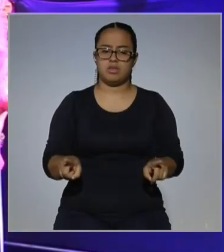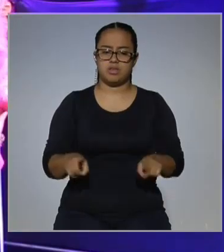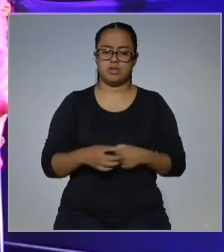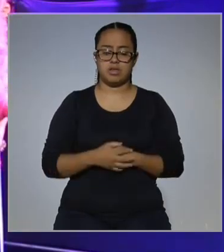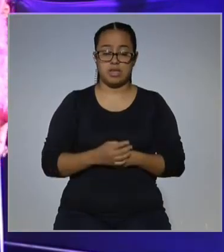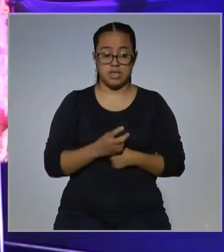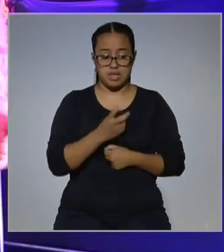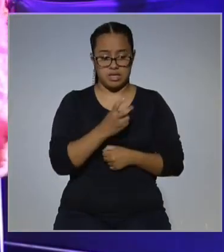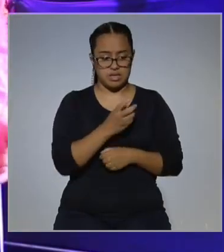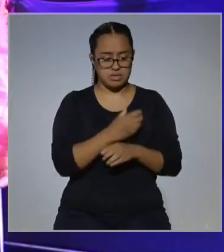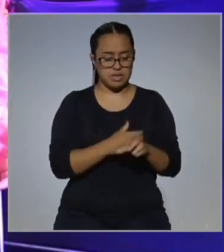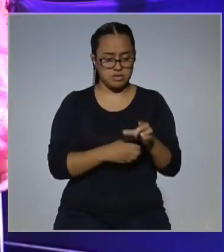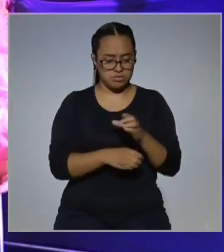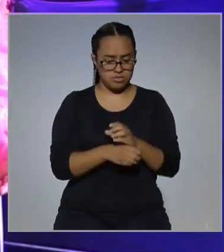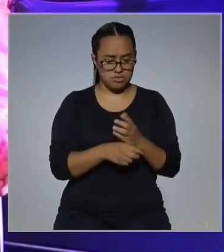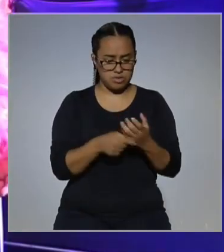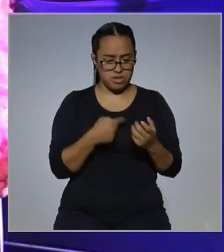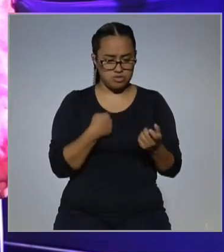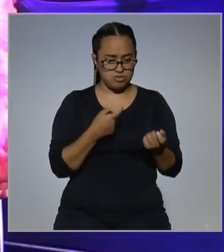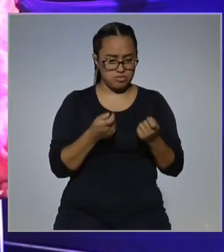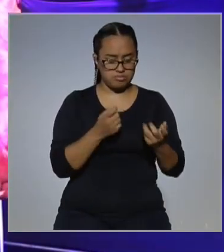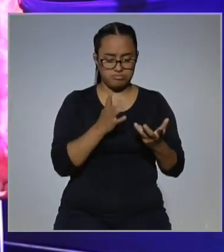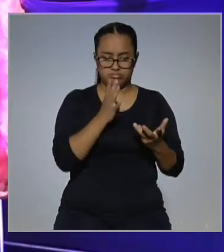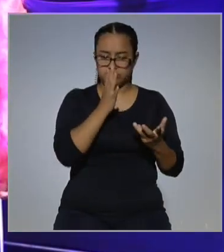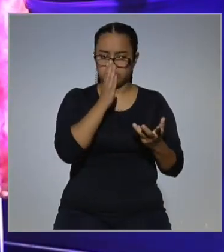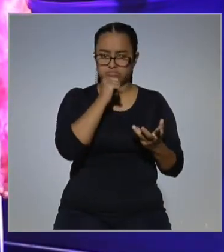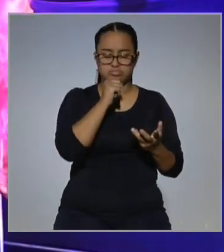Las cosas se me salieron de control.